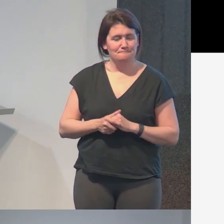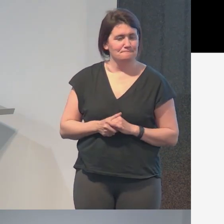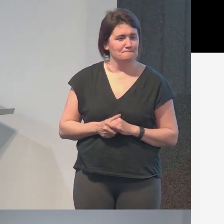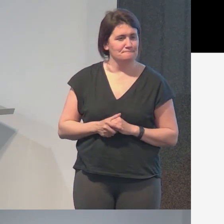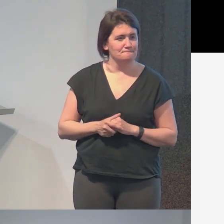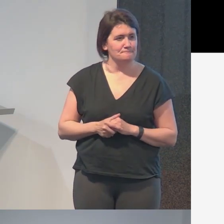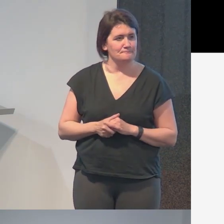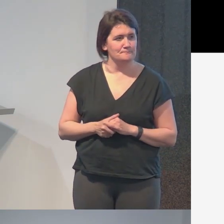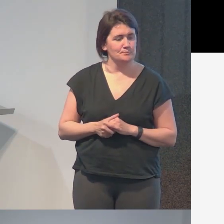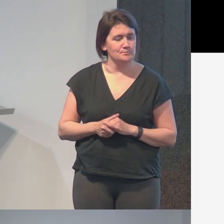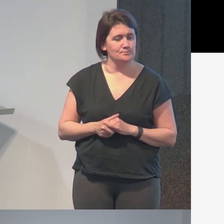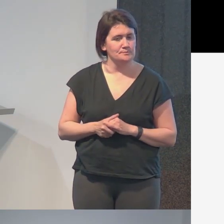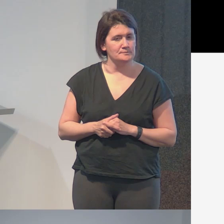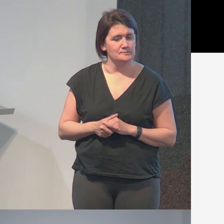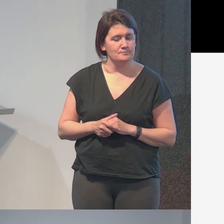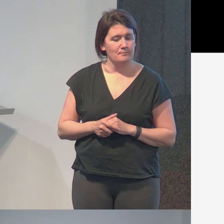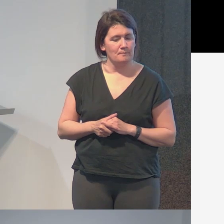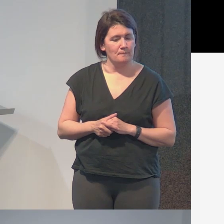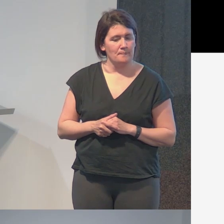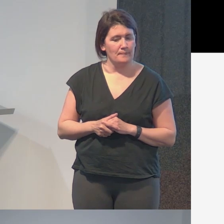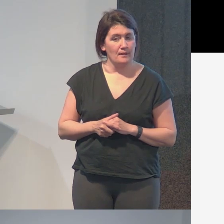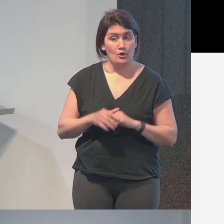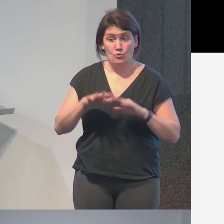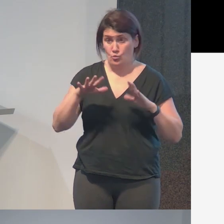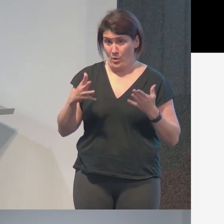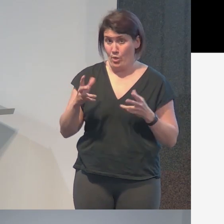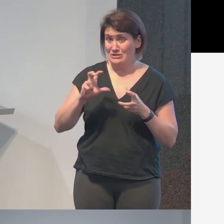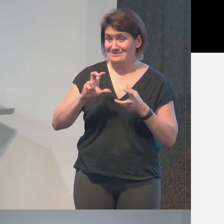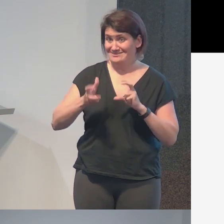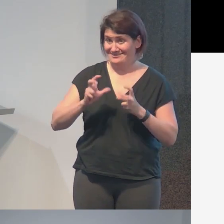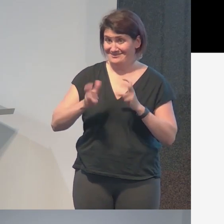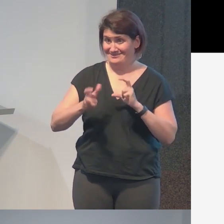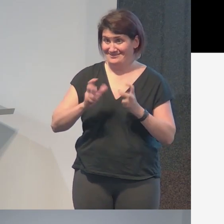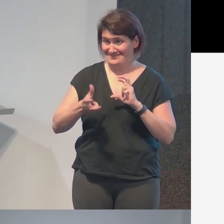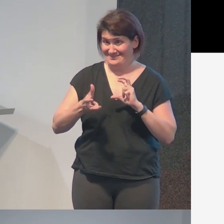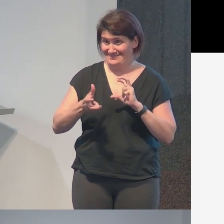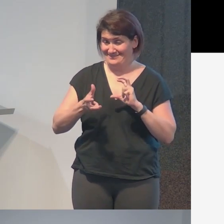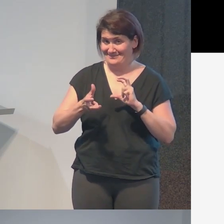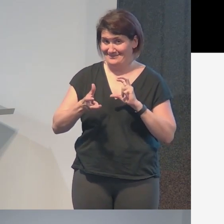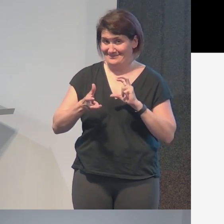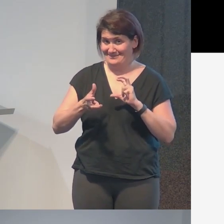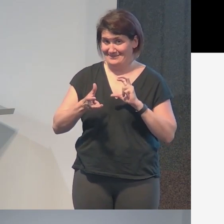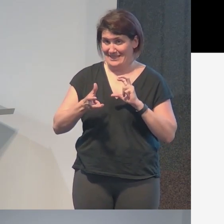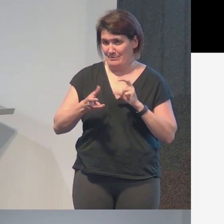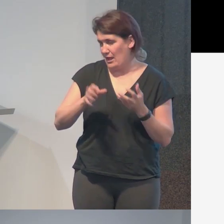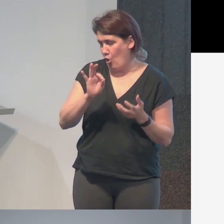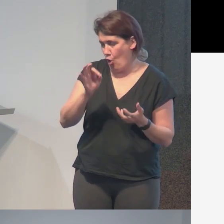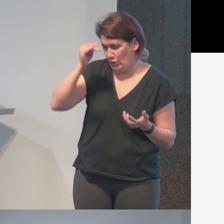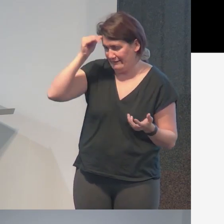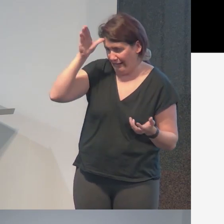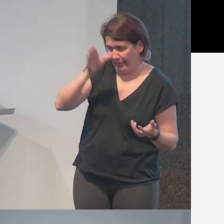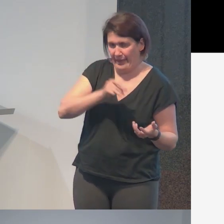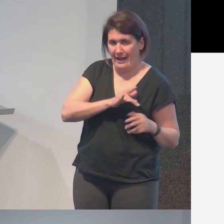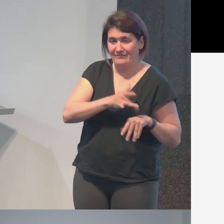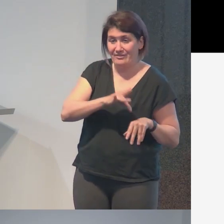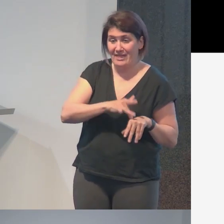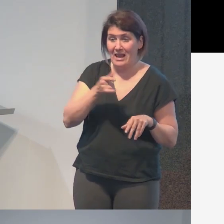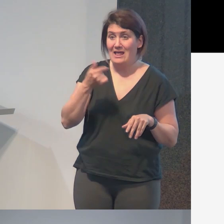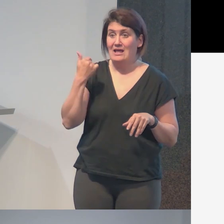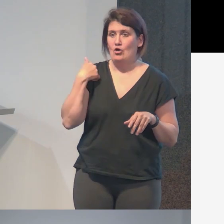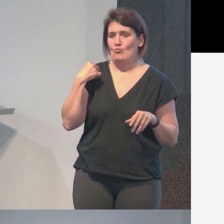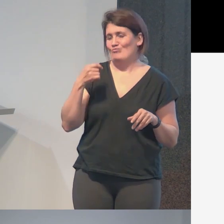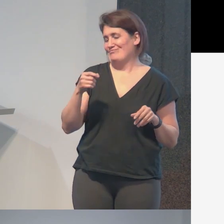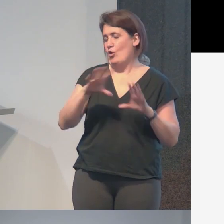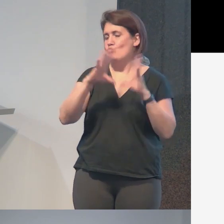Y cuando ChatGPT y la inteligencia artificial domine el